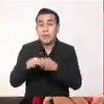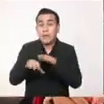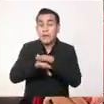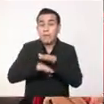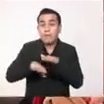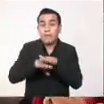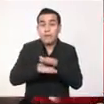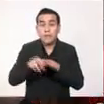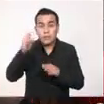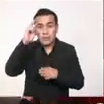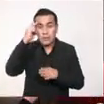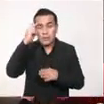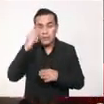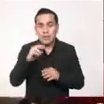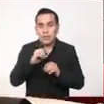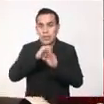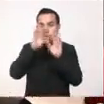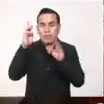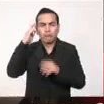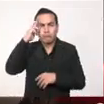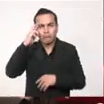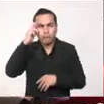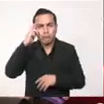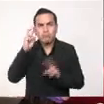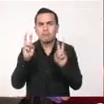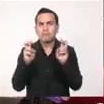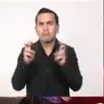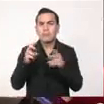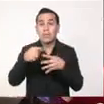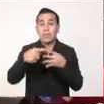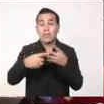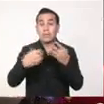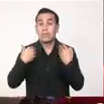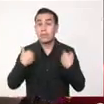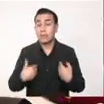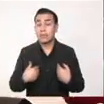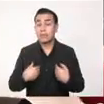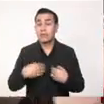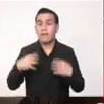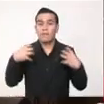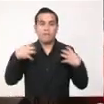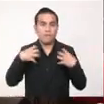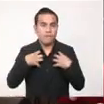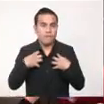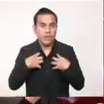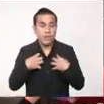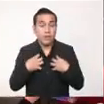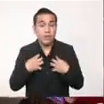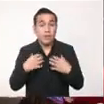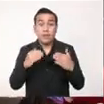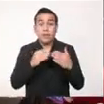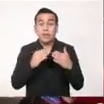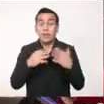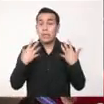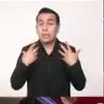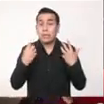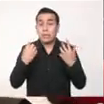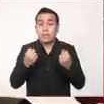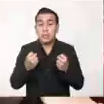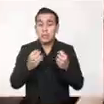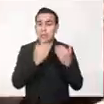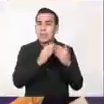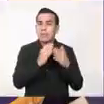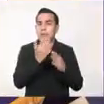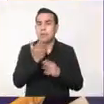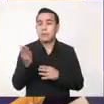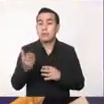fundamentales. Con mayor razón cuando se trata del derecho a la vida, dice su misma jurisprudencia, y el derecho a la salud. Y bueno, hay muchos